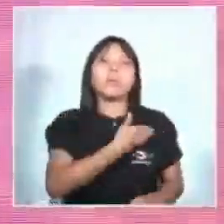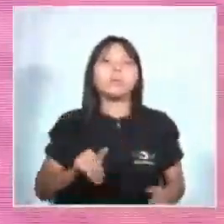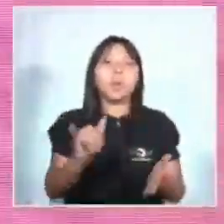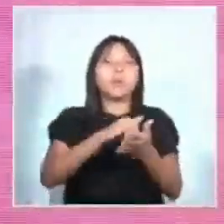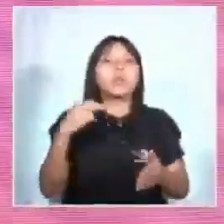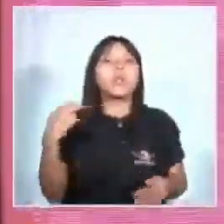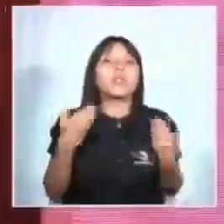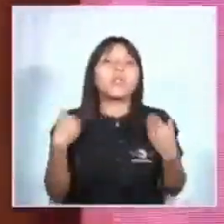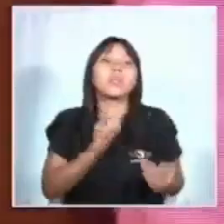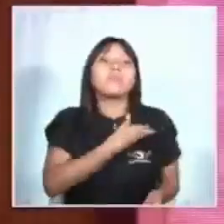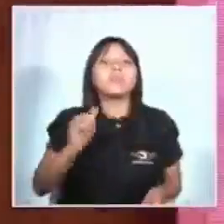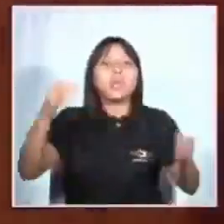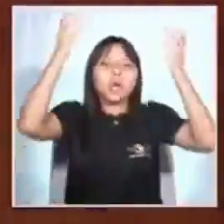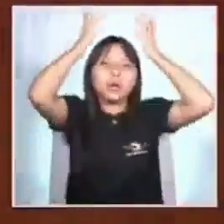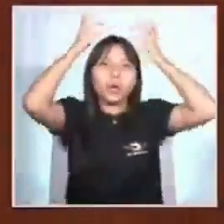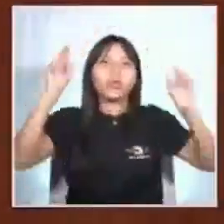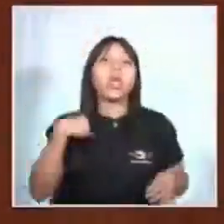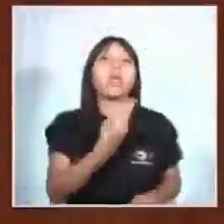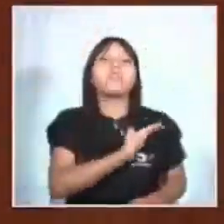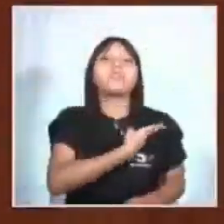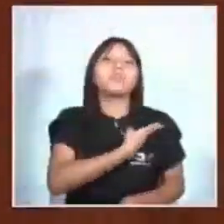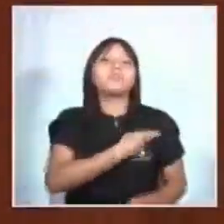la corona, nos cuesta trabajo cambiar la postura.